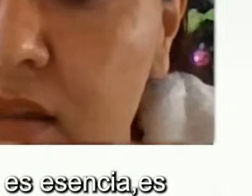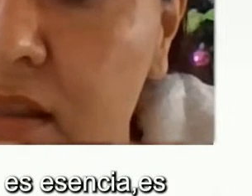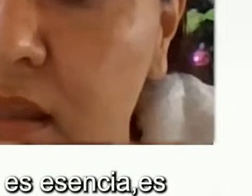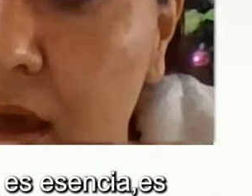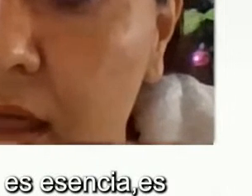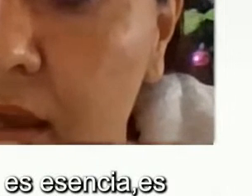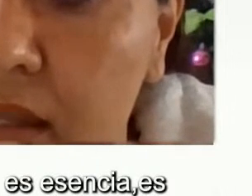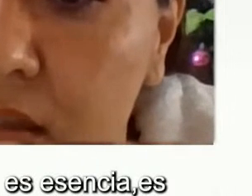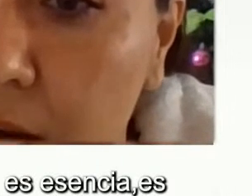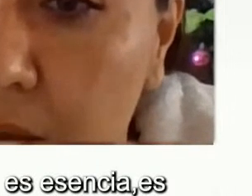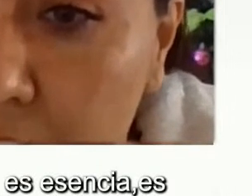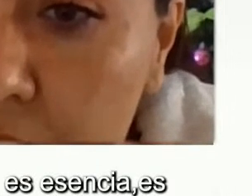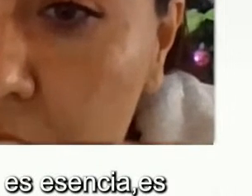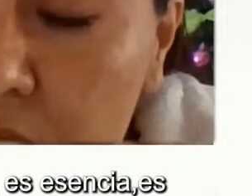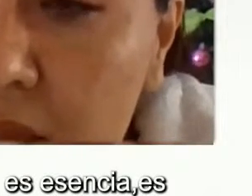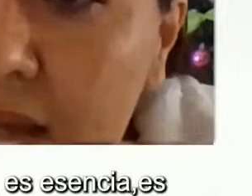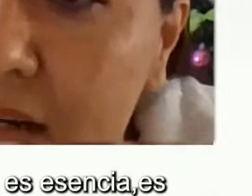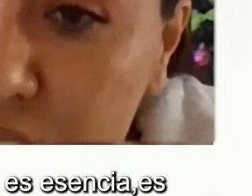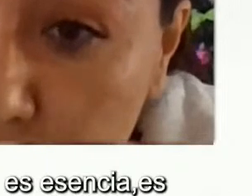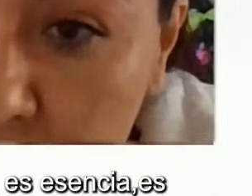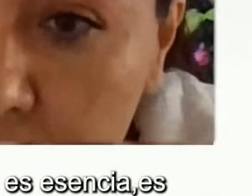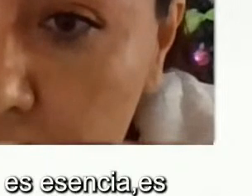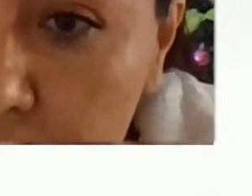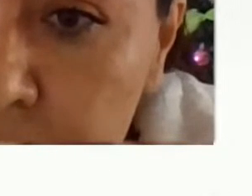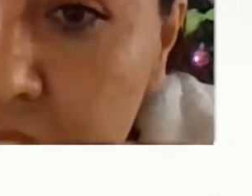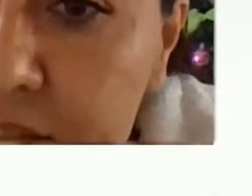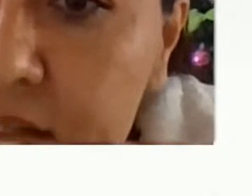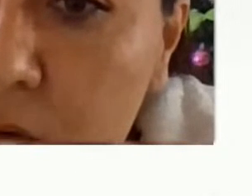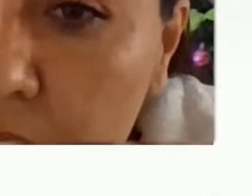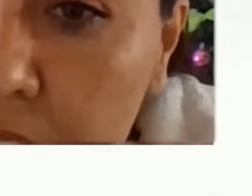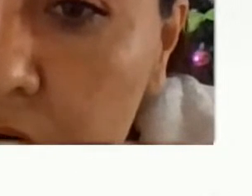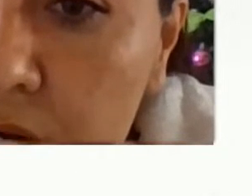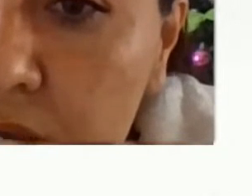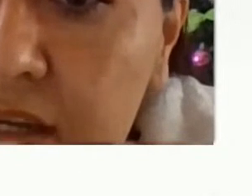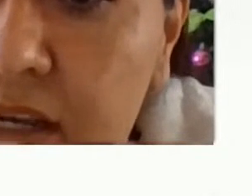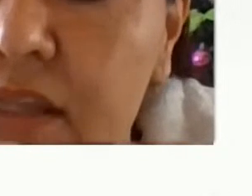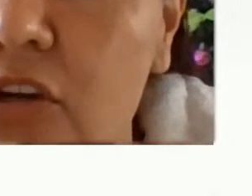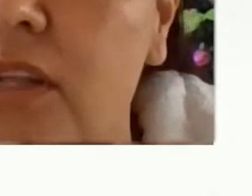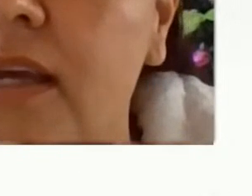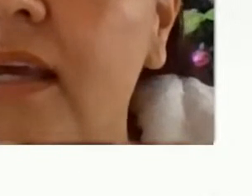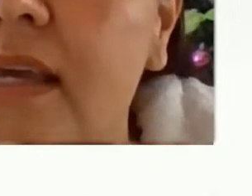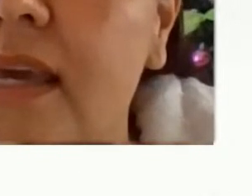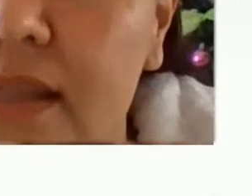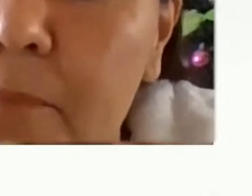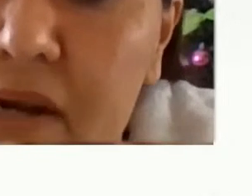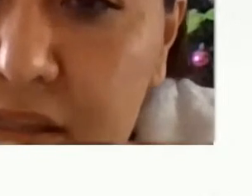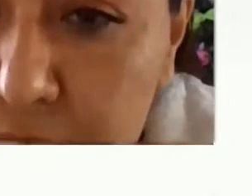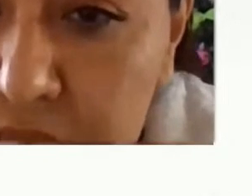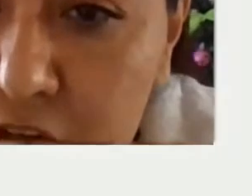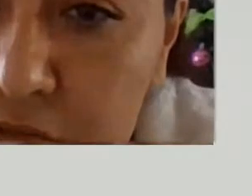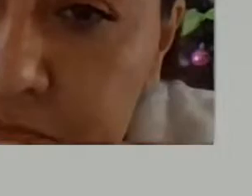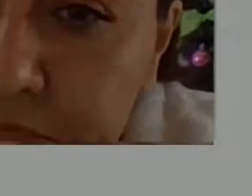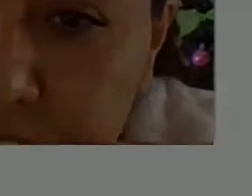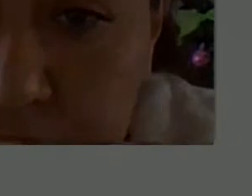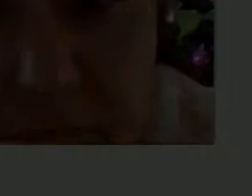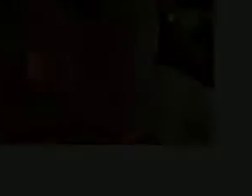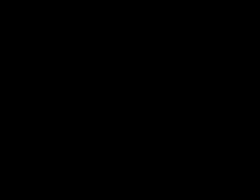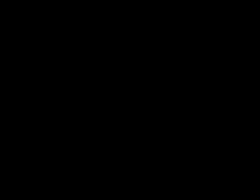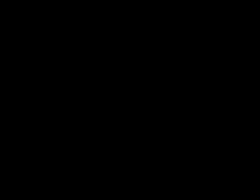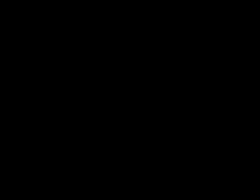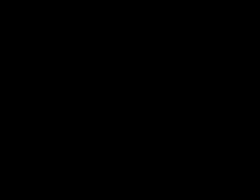esencia, es identidad, es trabajo, es respeto, es recuerdo, es creación y es la preservación.